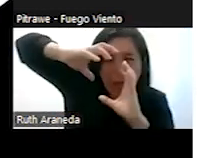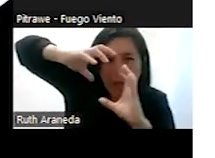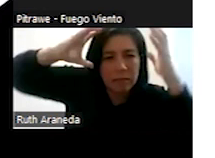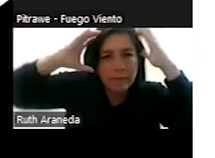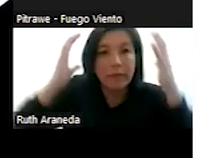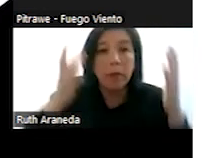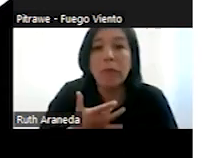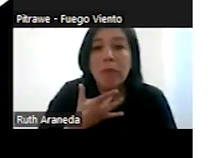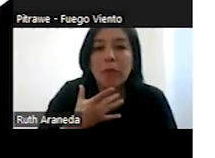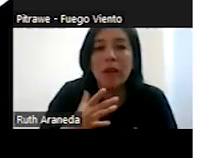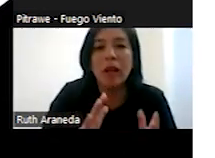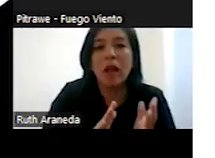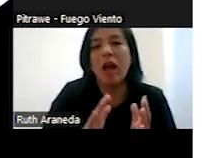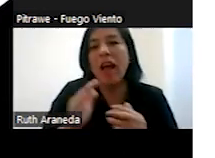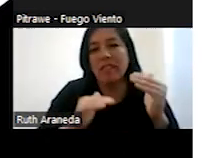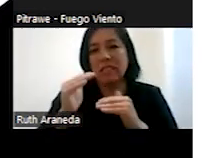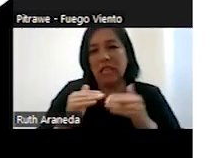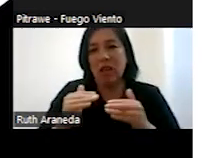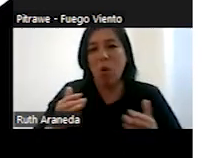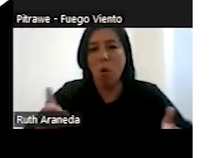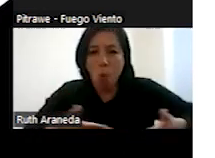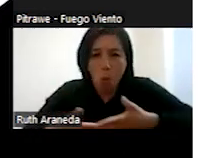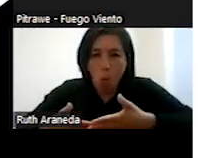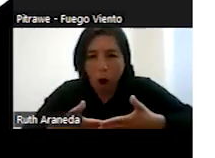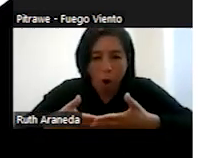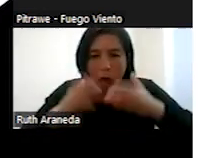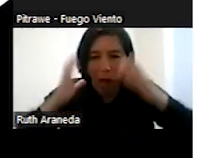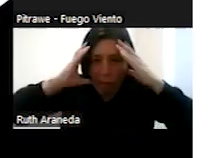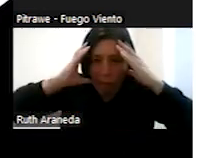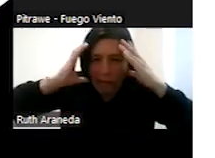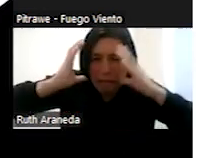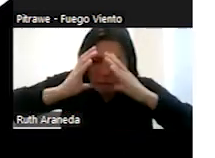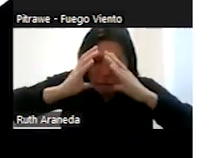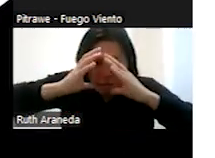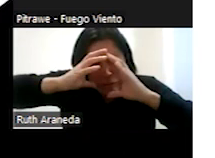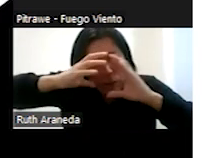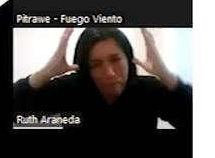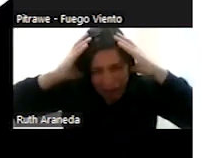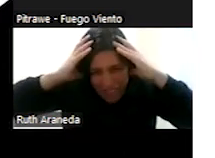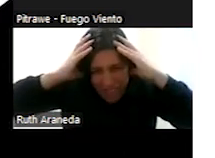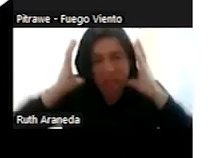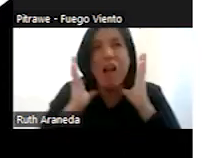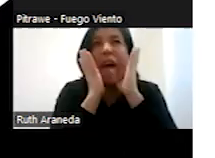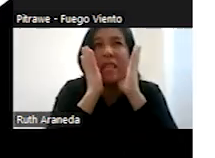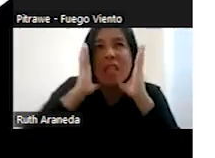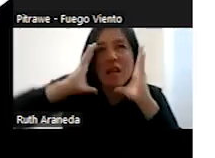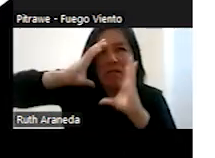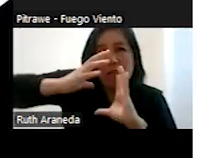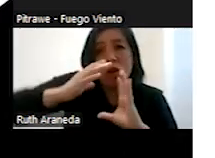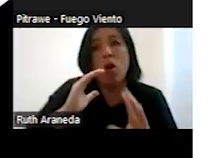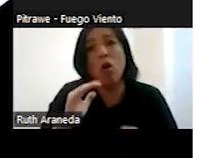la deformación por cuna, que se llama, pero también podría corresponder, al igual que el tempetá o el uso de